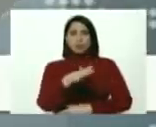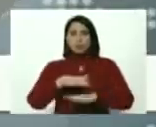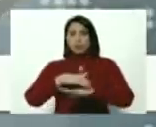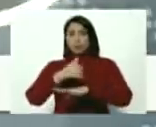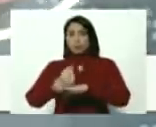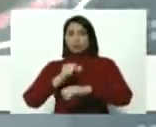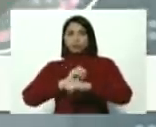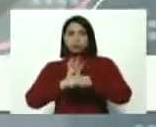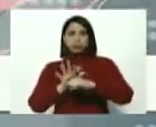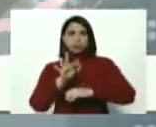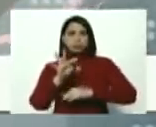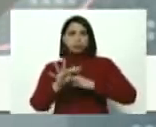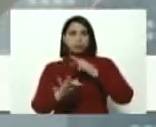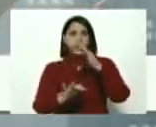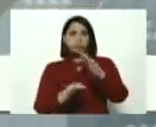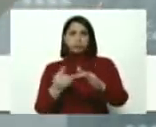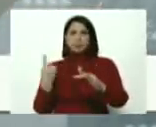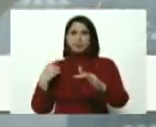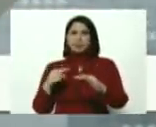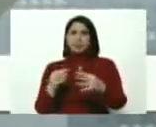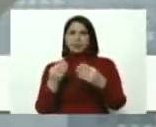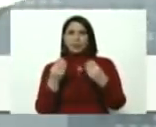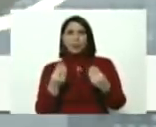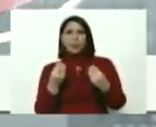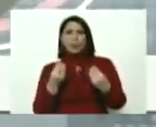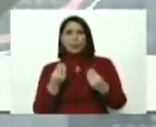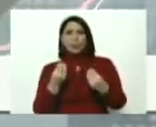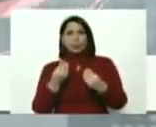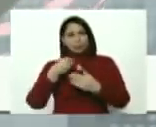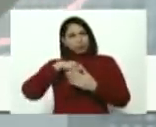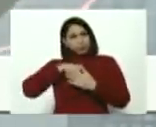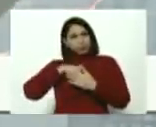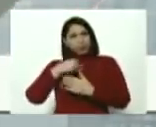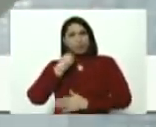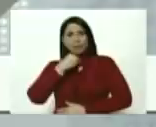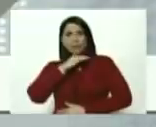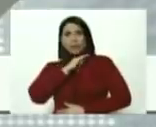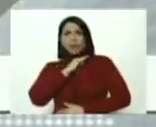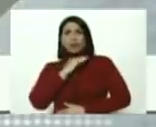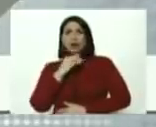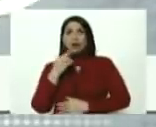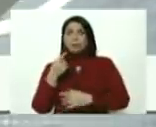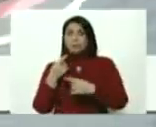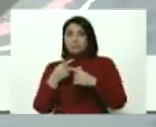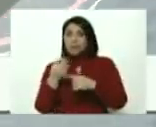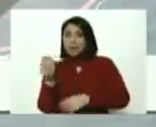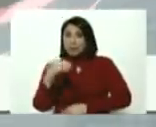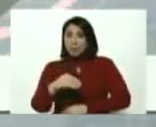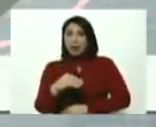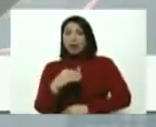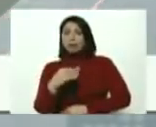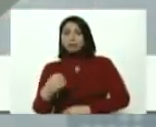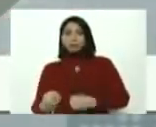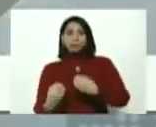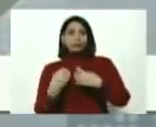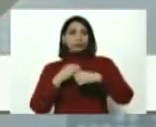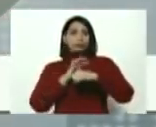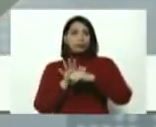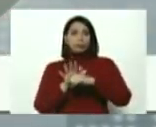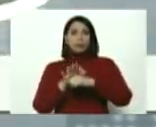COVID-19, tenía como comorbilidad, como presencia de enfermedades, además de la infección por COVID, hipertensión